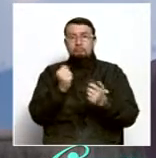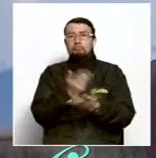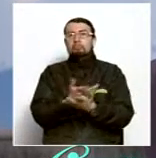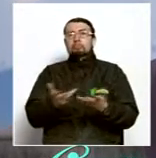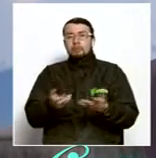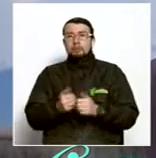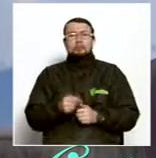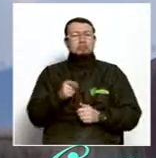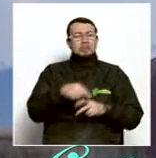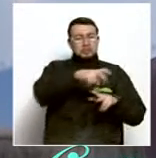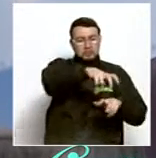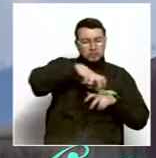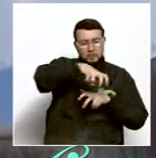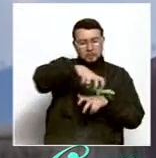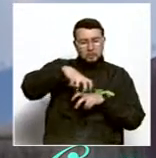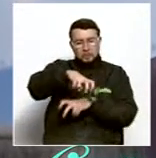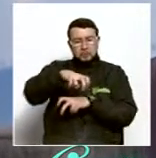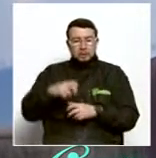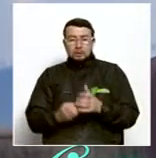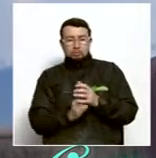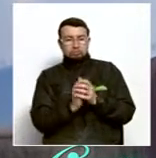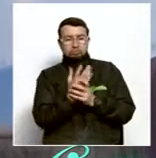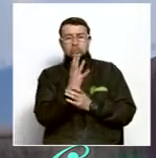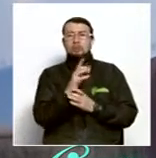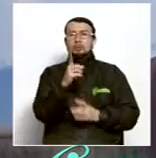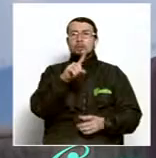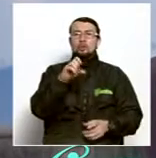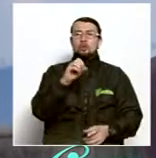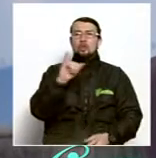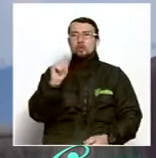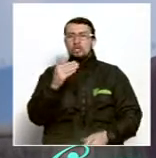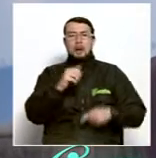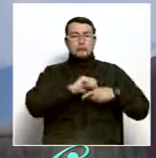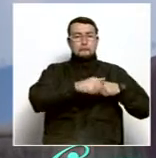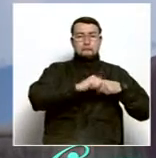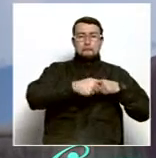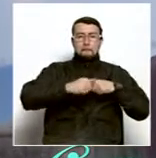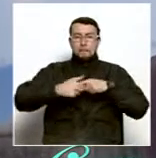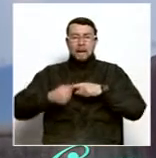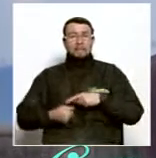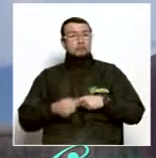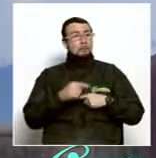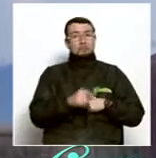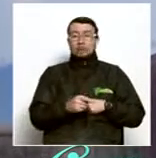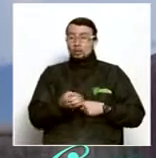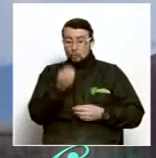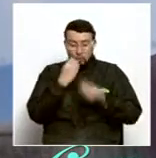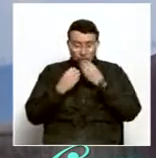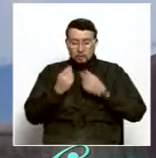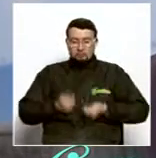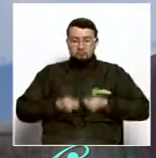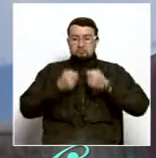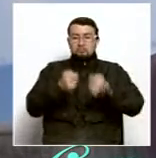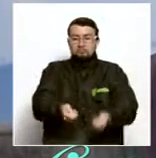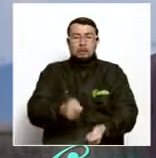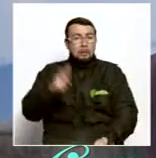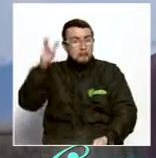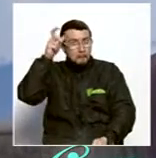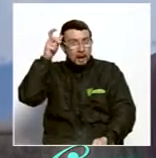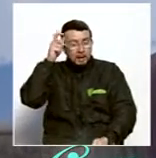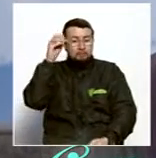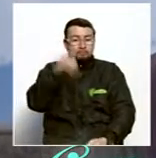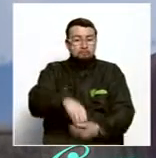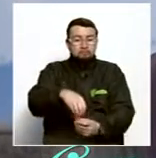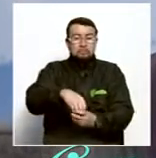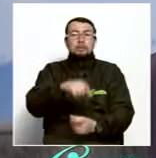momento cultivos transgénicos como la soya y el maíz, que paradójicamente están alimentando a ese ganado que también crece en el